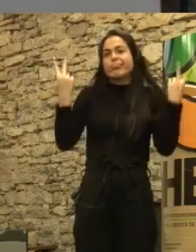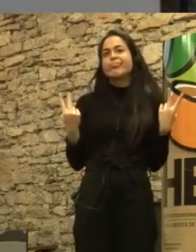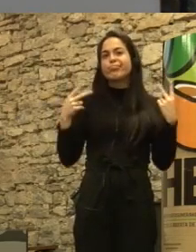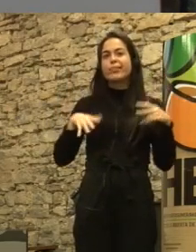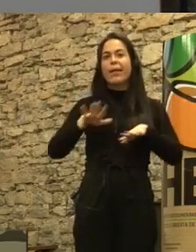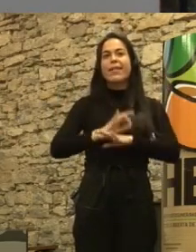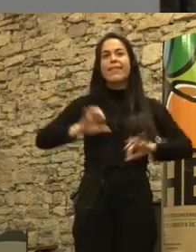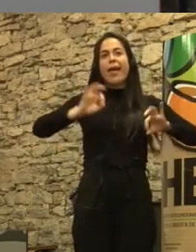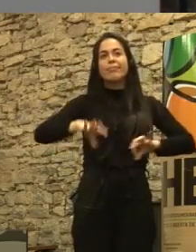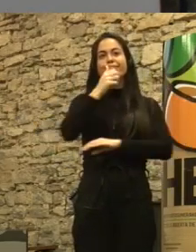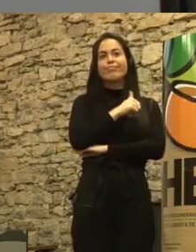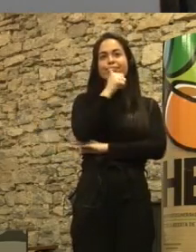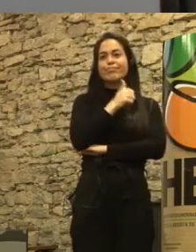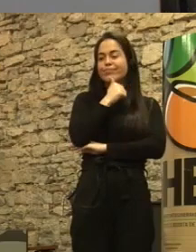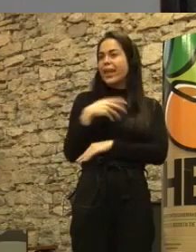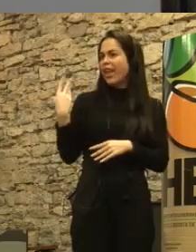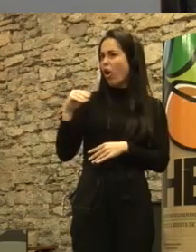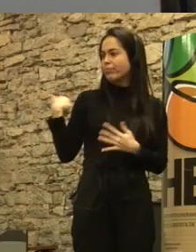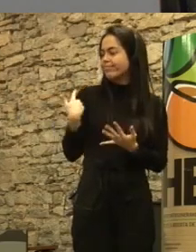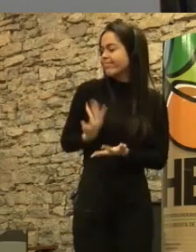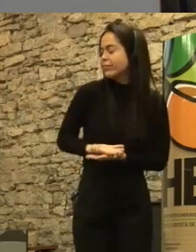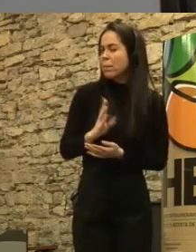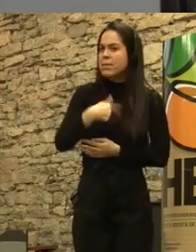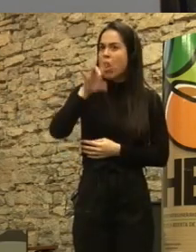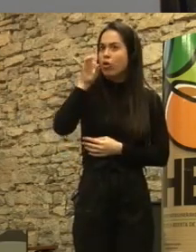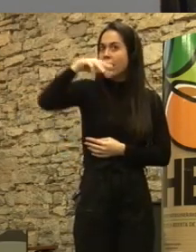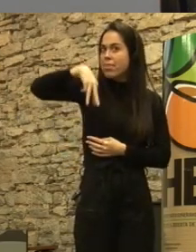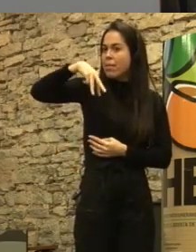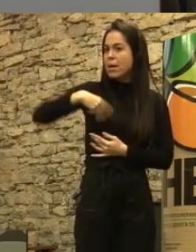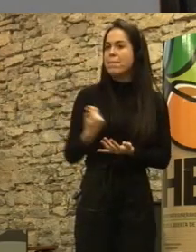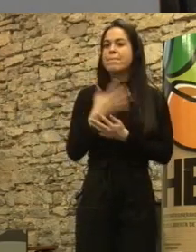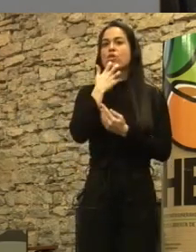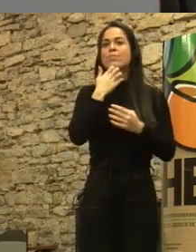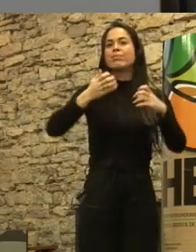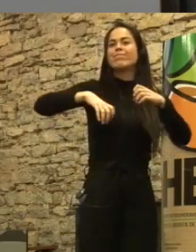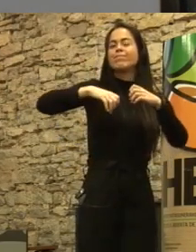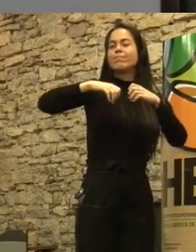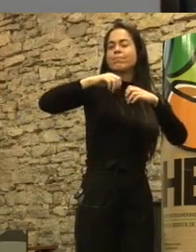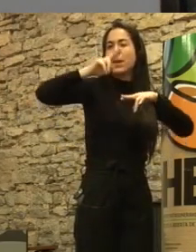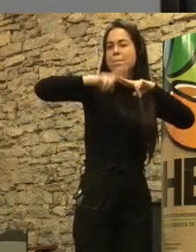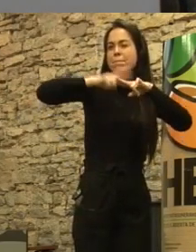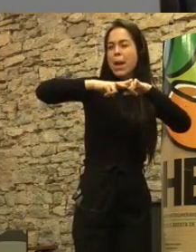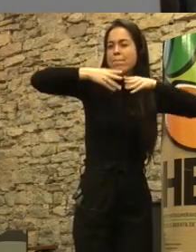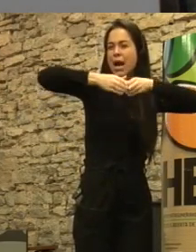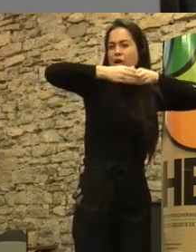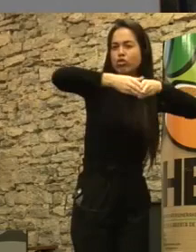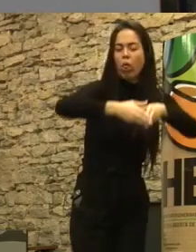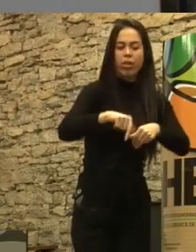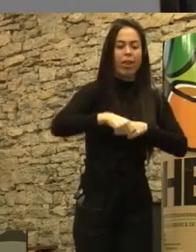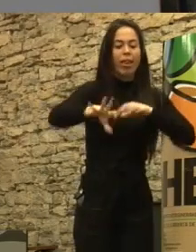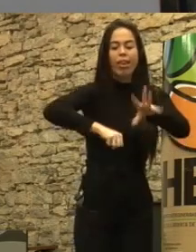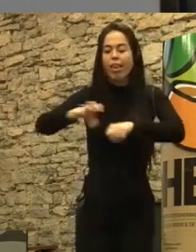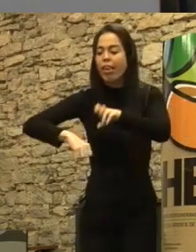tal, desde joven. Pero poco antes del 15M, no sé, con recoger el chapapote, con los días tras el atentado del 11M en Madrid, una serie de momentos